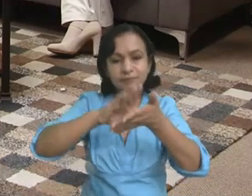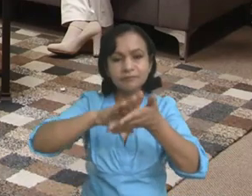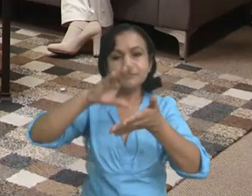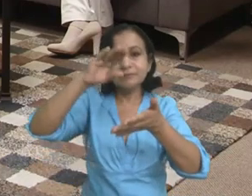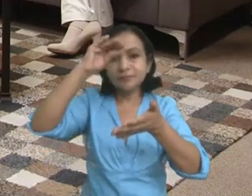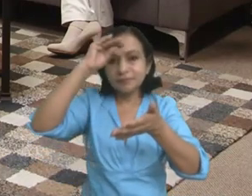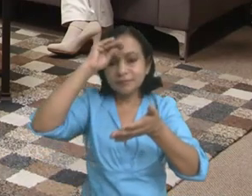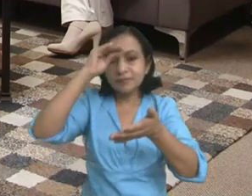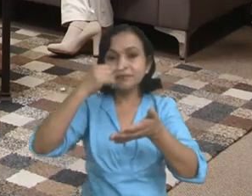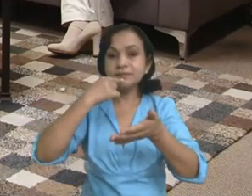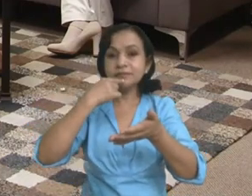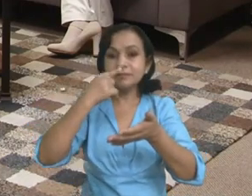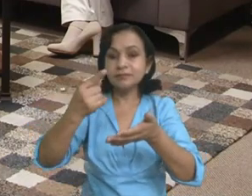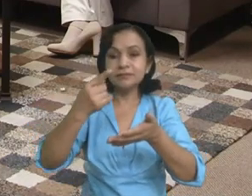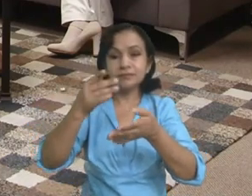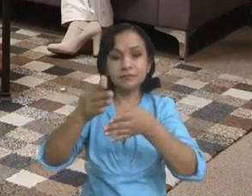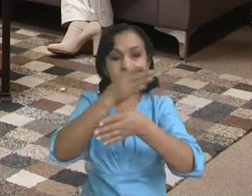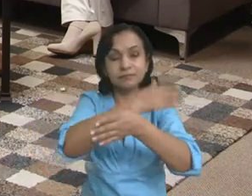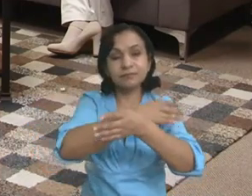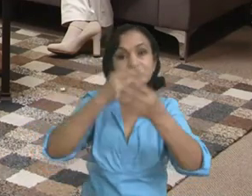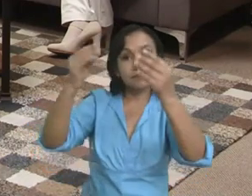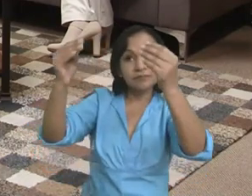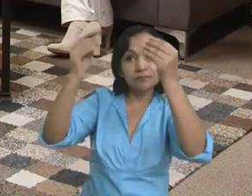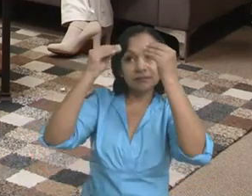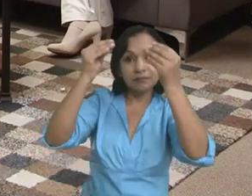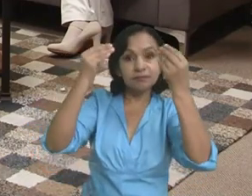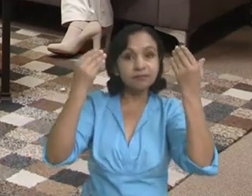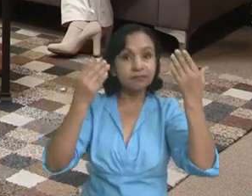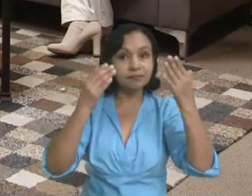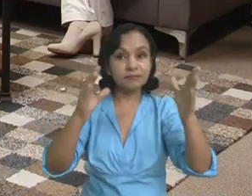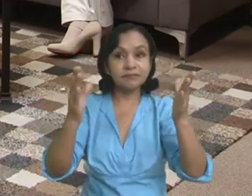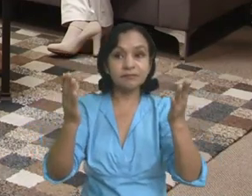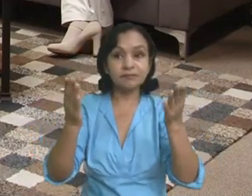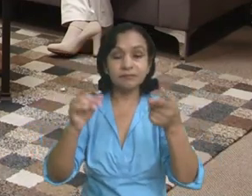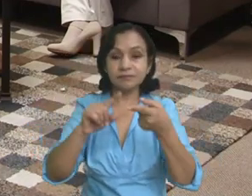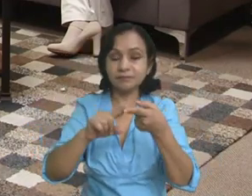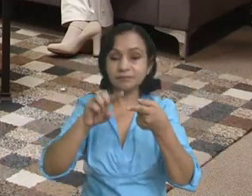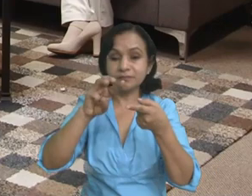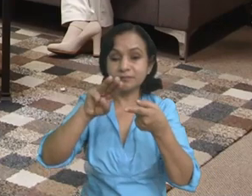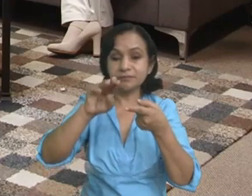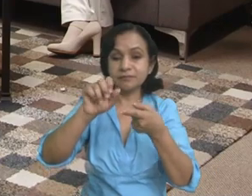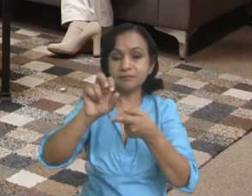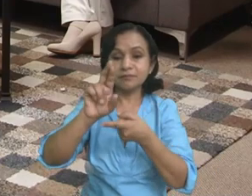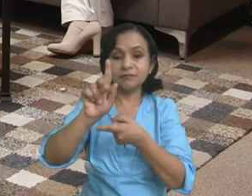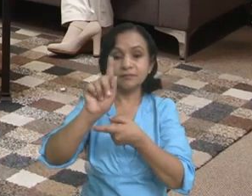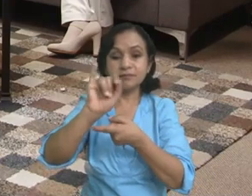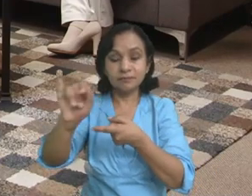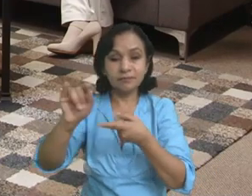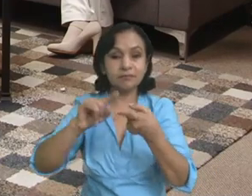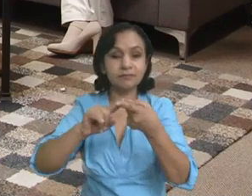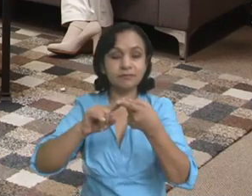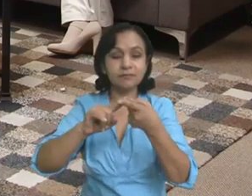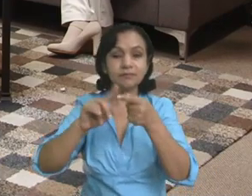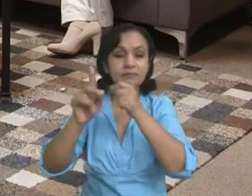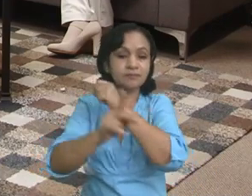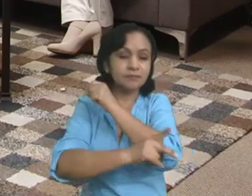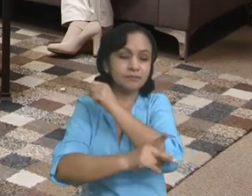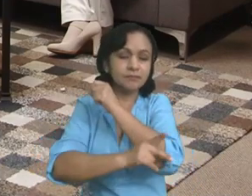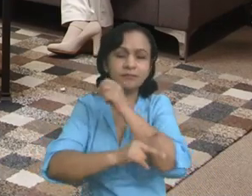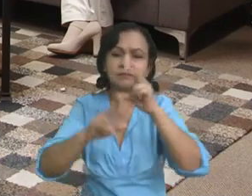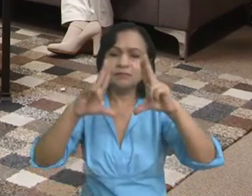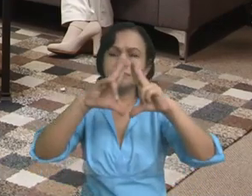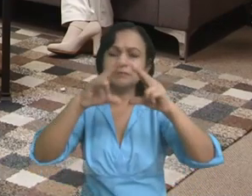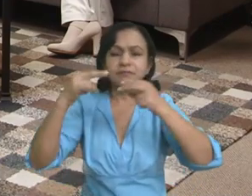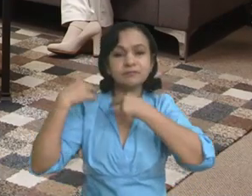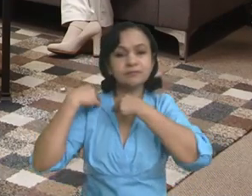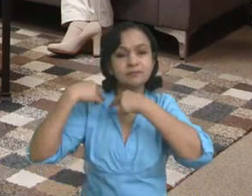realmente, le decíamos, los que nos formamos bajo esos principios martianos de que patria es humanidad, siempre